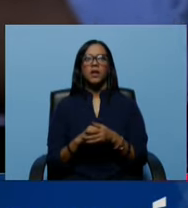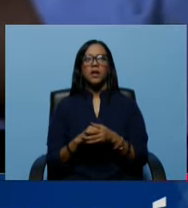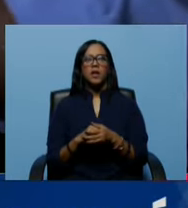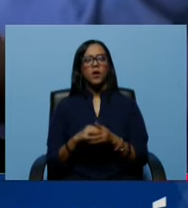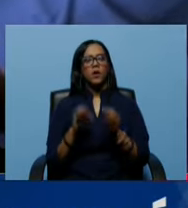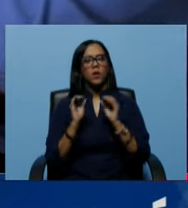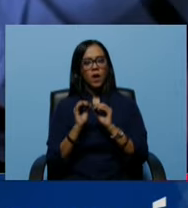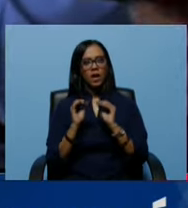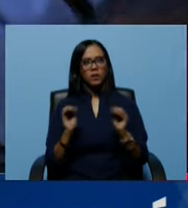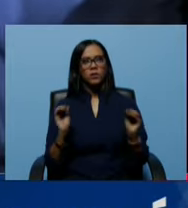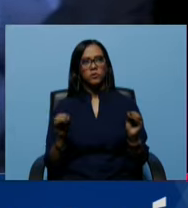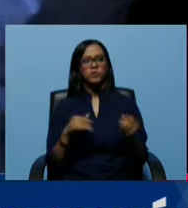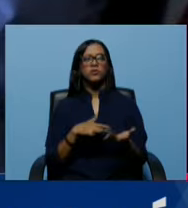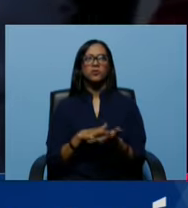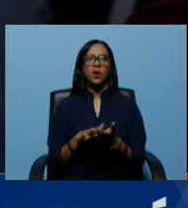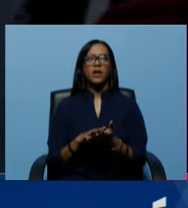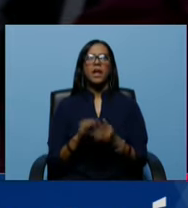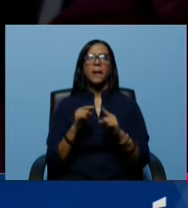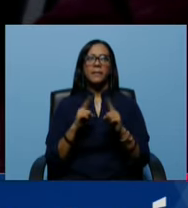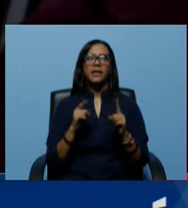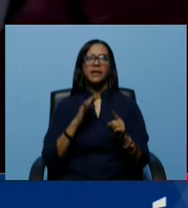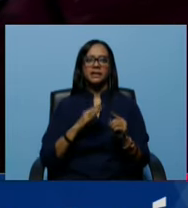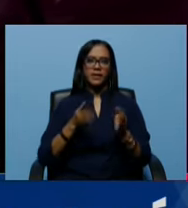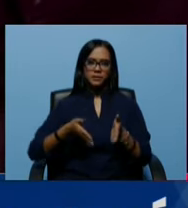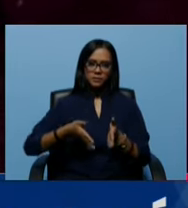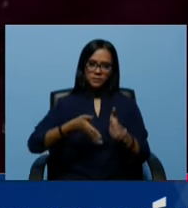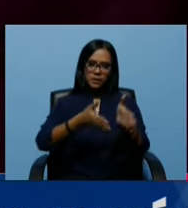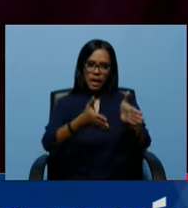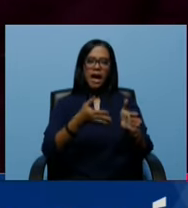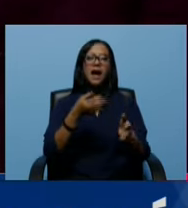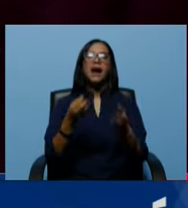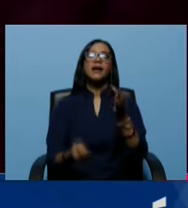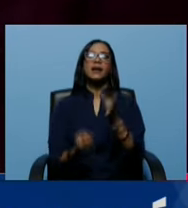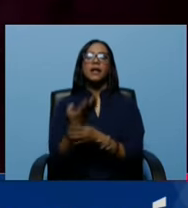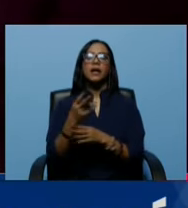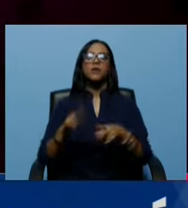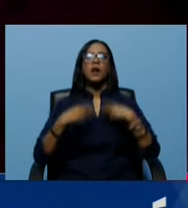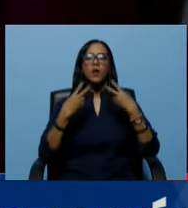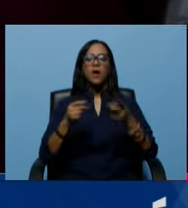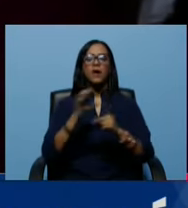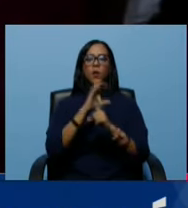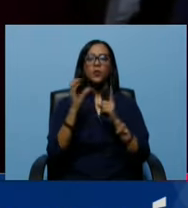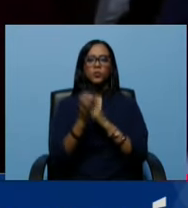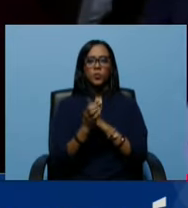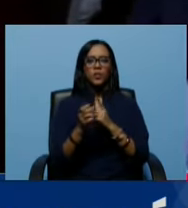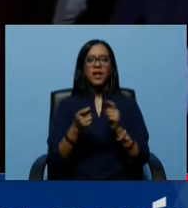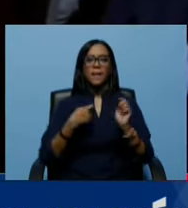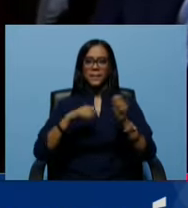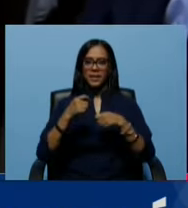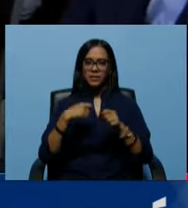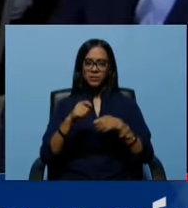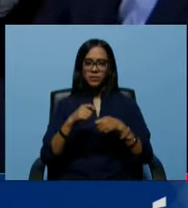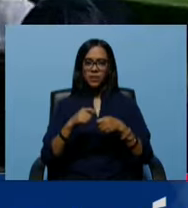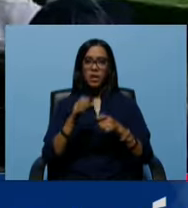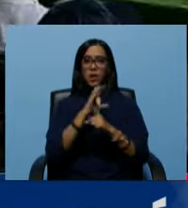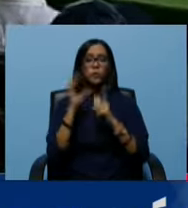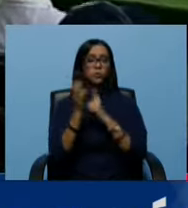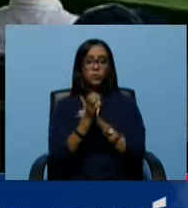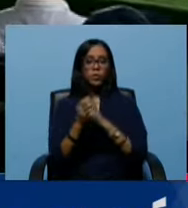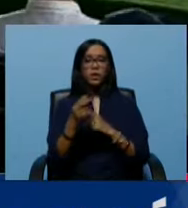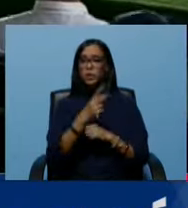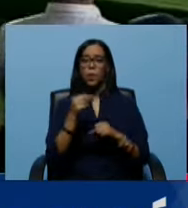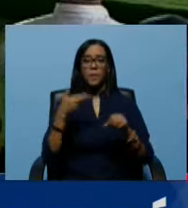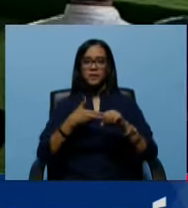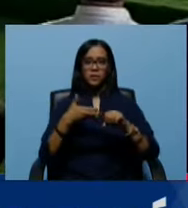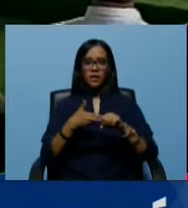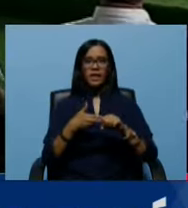al respecto, pero que están direccionados definitivamente a crear una nueva cultura exportadora no petrolera en el país que permita